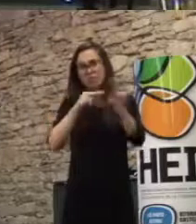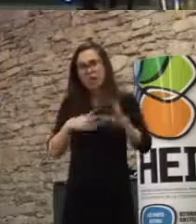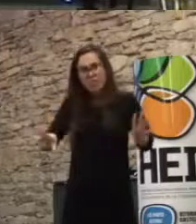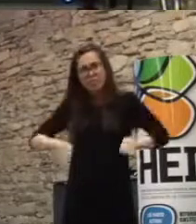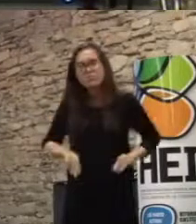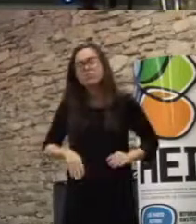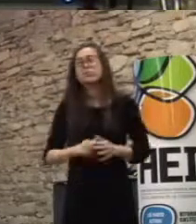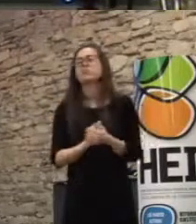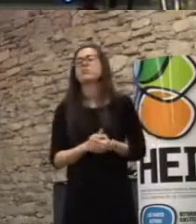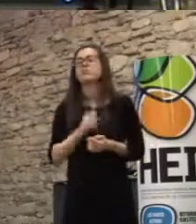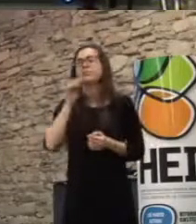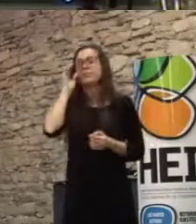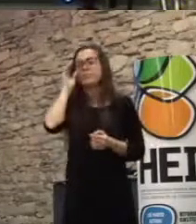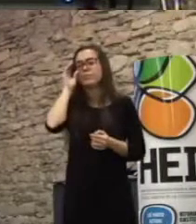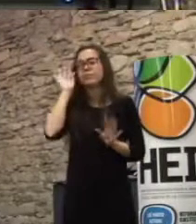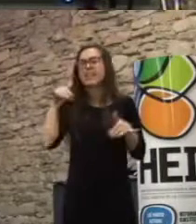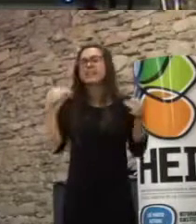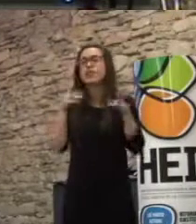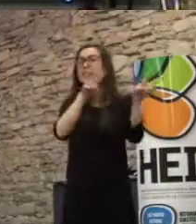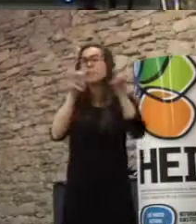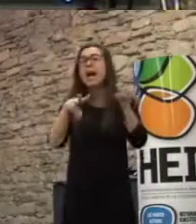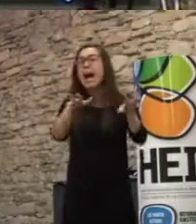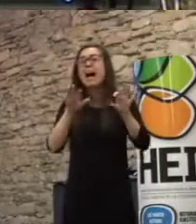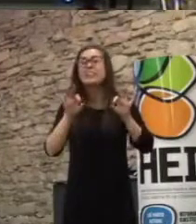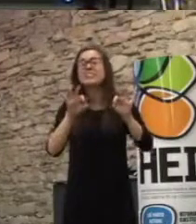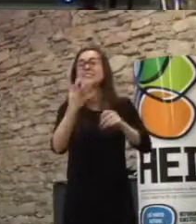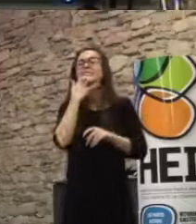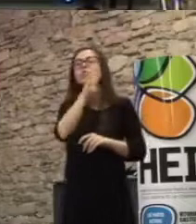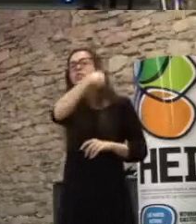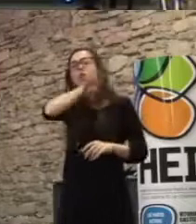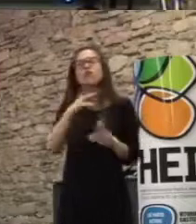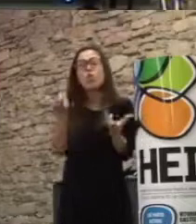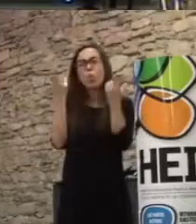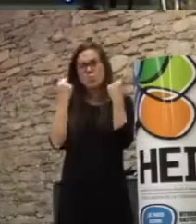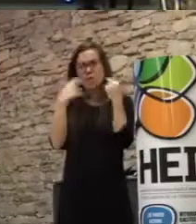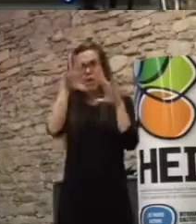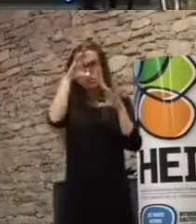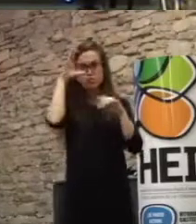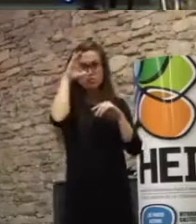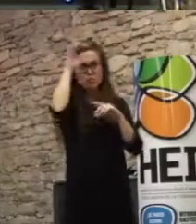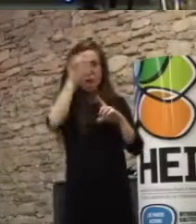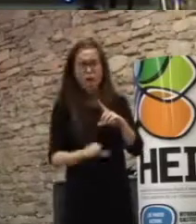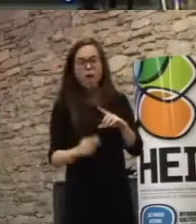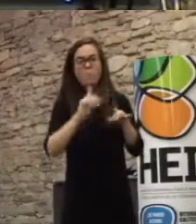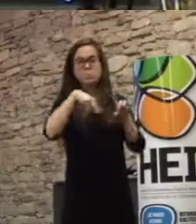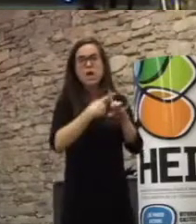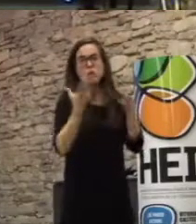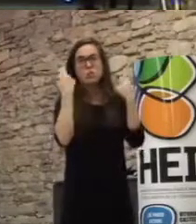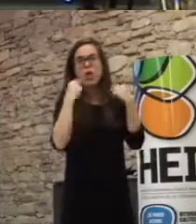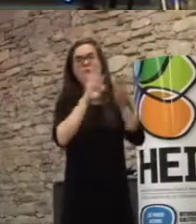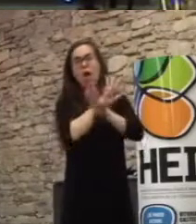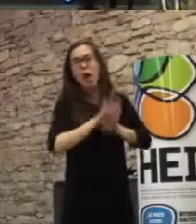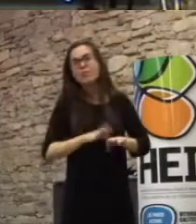así que el asunto es este si aplicamos humildad a la hora de preguntar sobre nosotros mismos las personas nos van a dar una respuesta